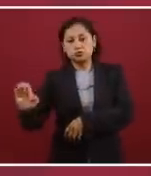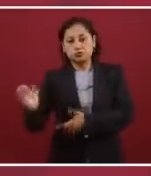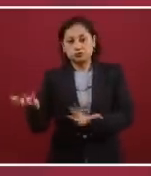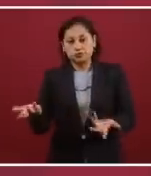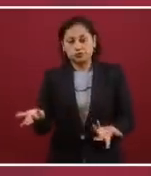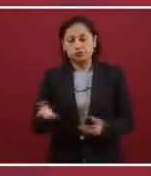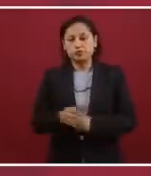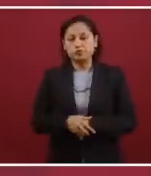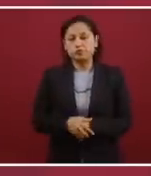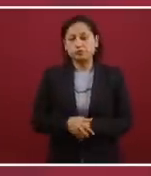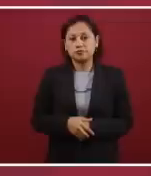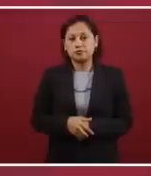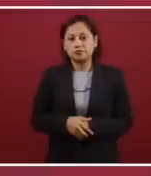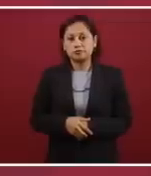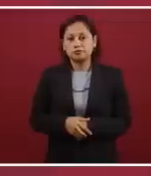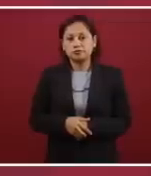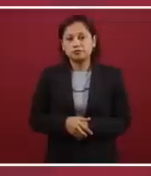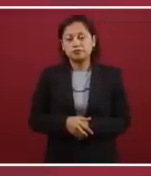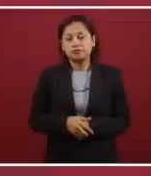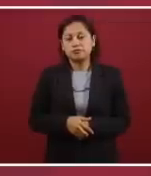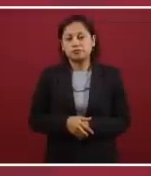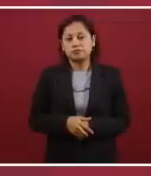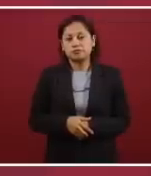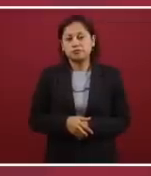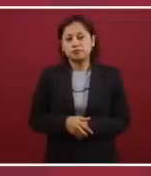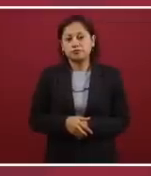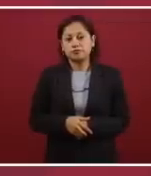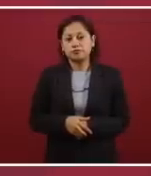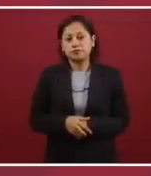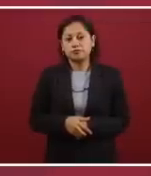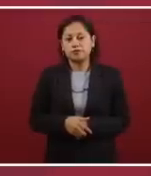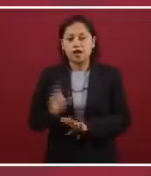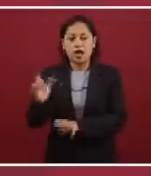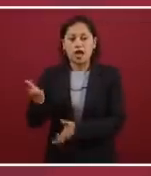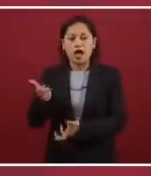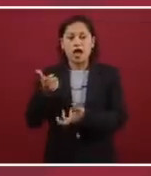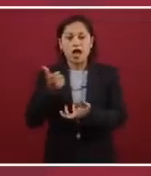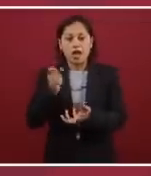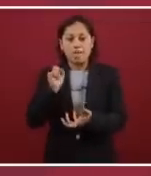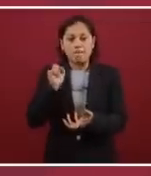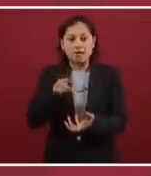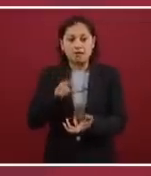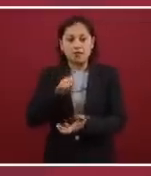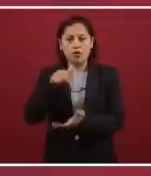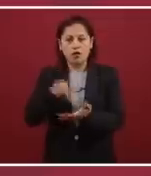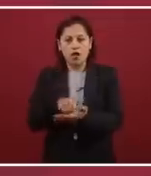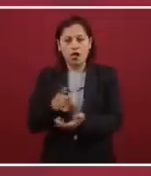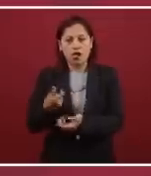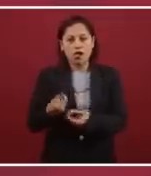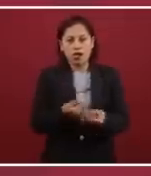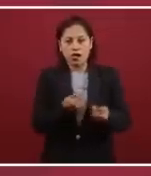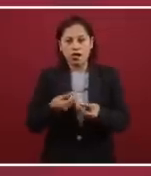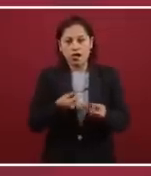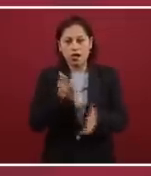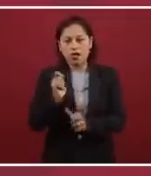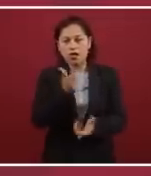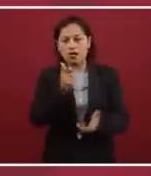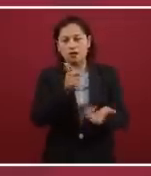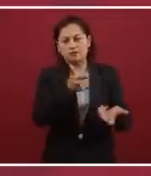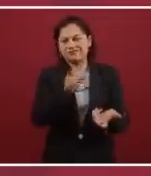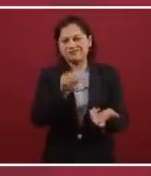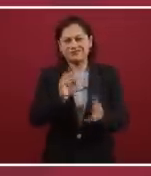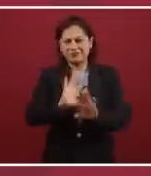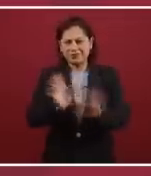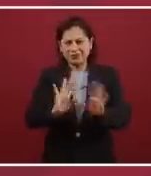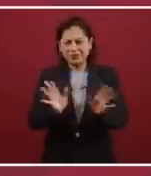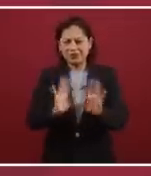no seguir invirtiendo donde siempre tiene que haber un